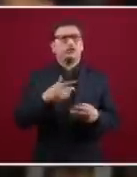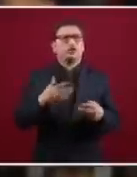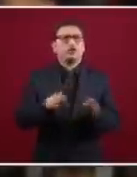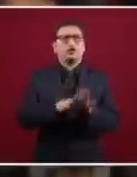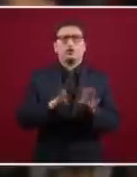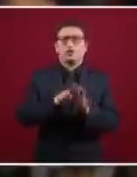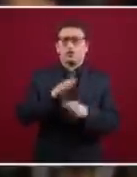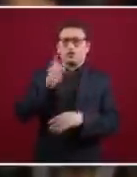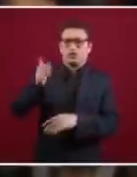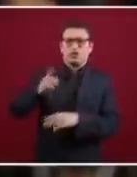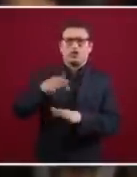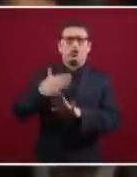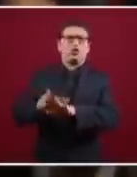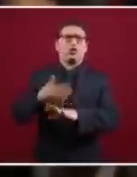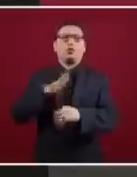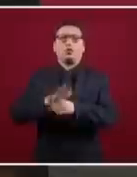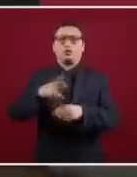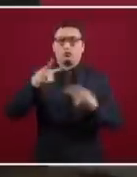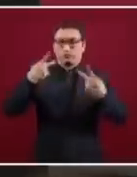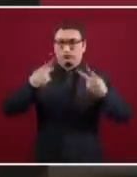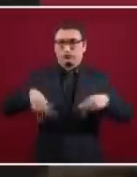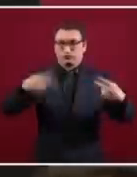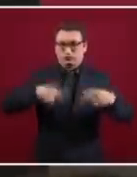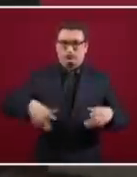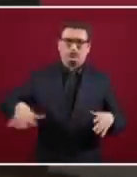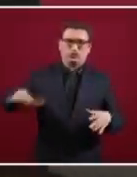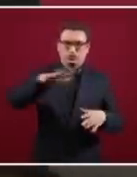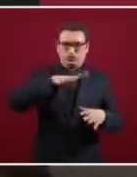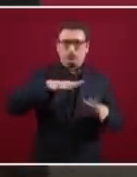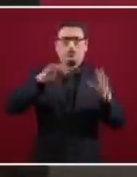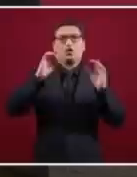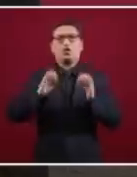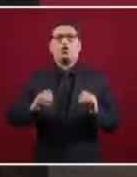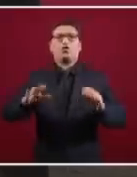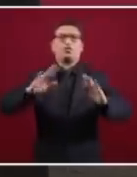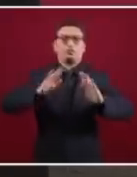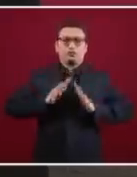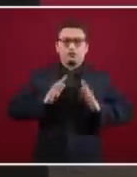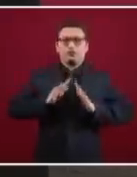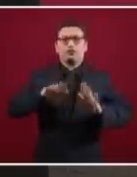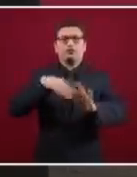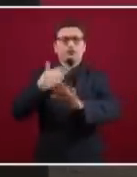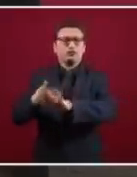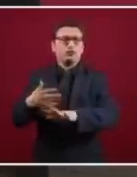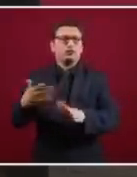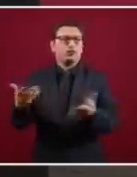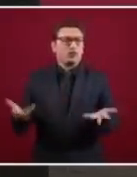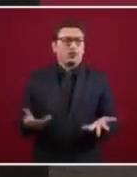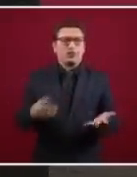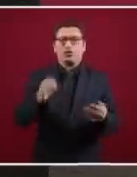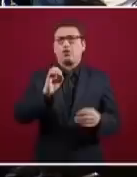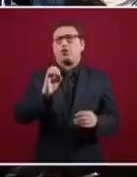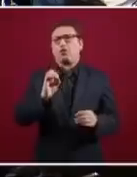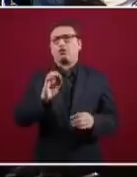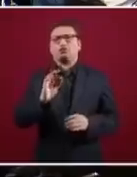amenazando con atacar a la población de los civiles a los militares o